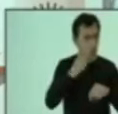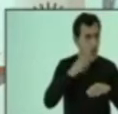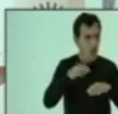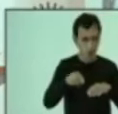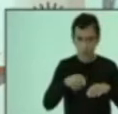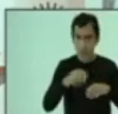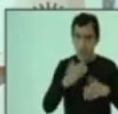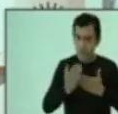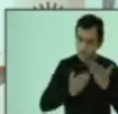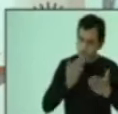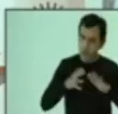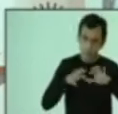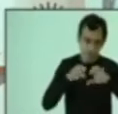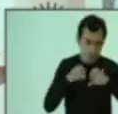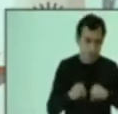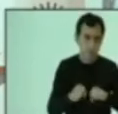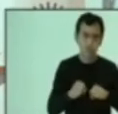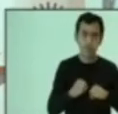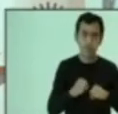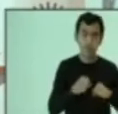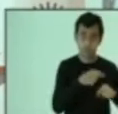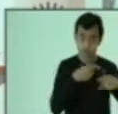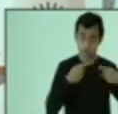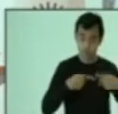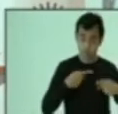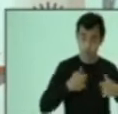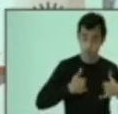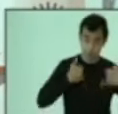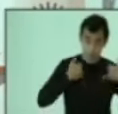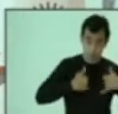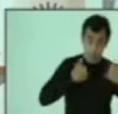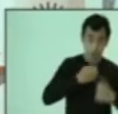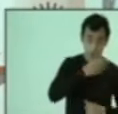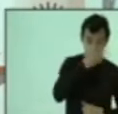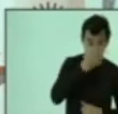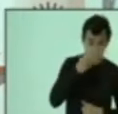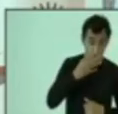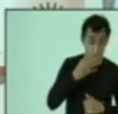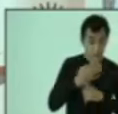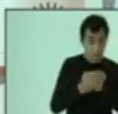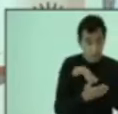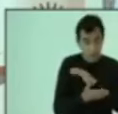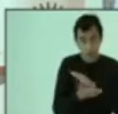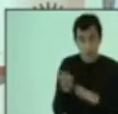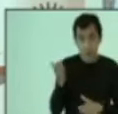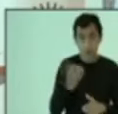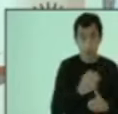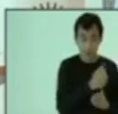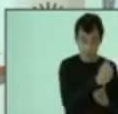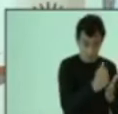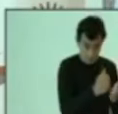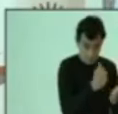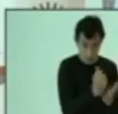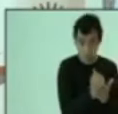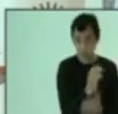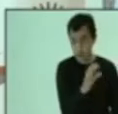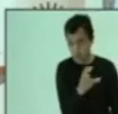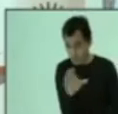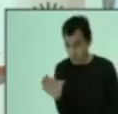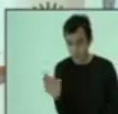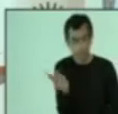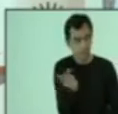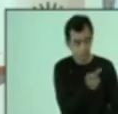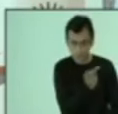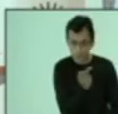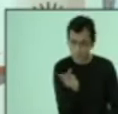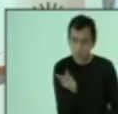la migración de todos los ciudadanos, tanto de la zona urbana como de la zona rural, quien